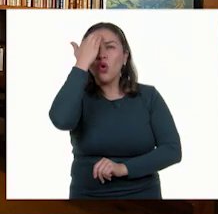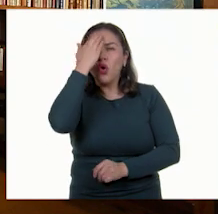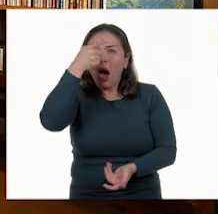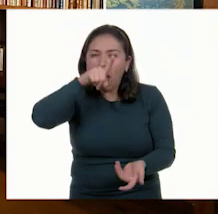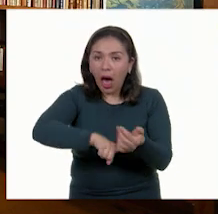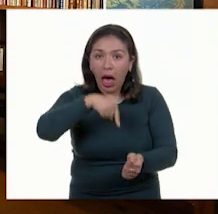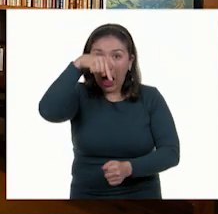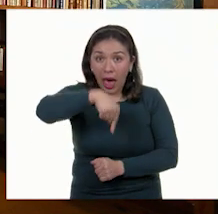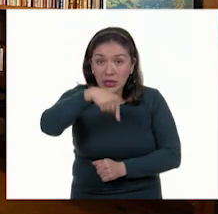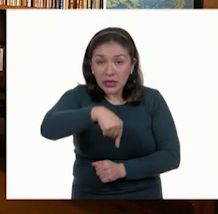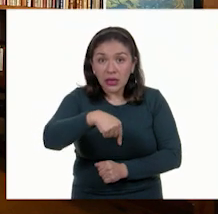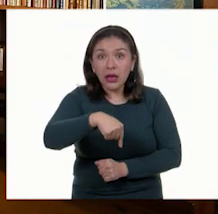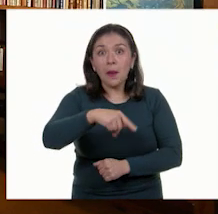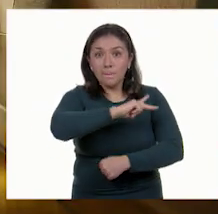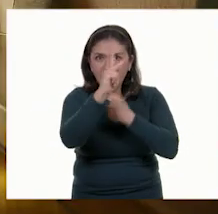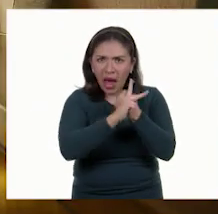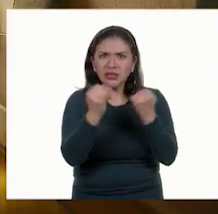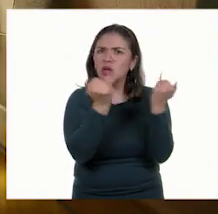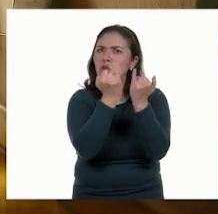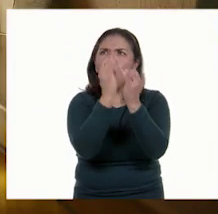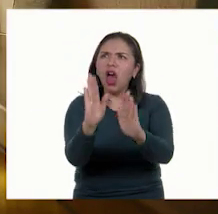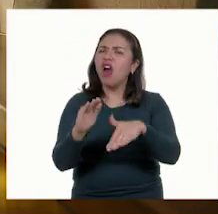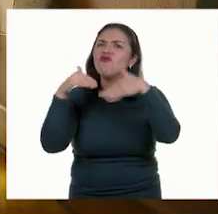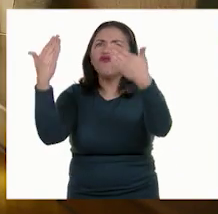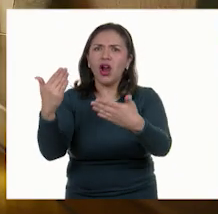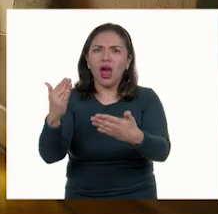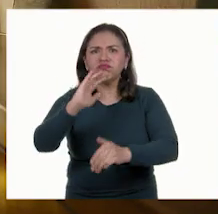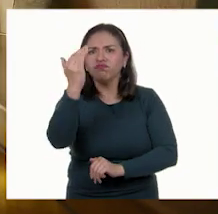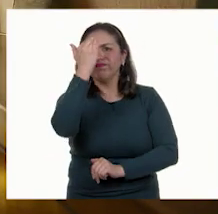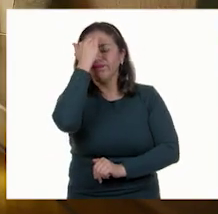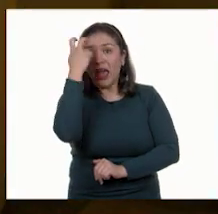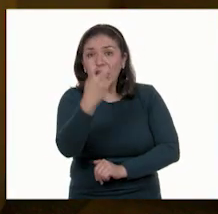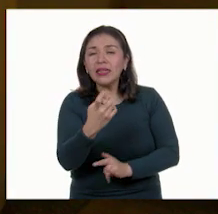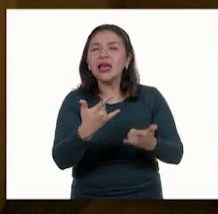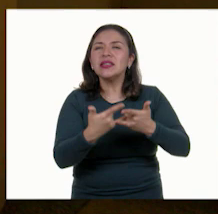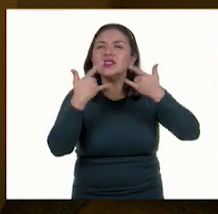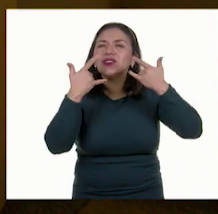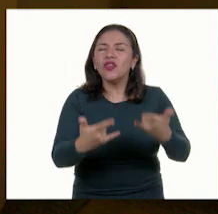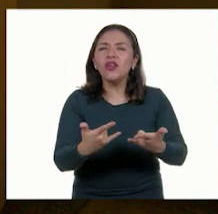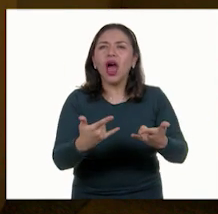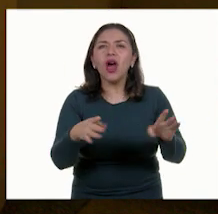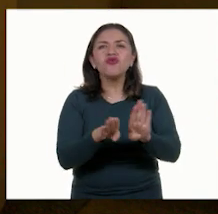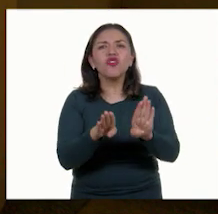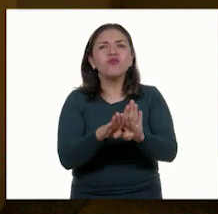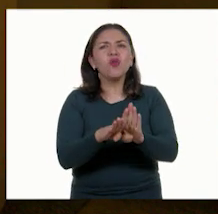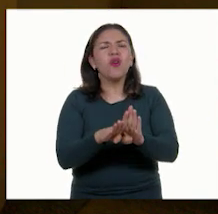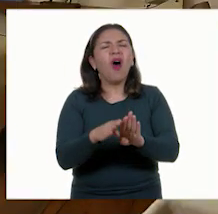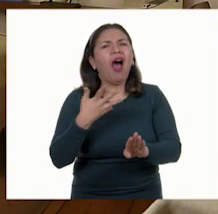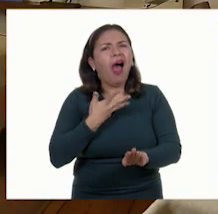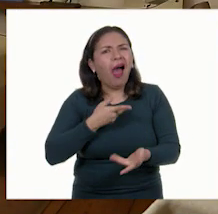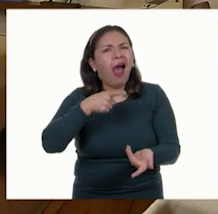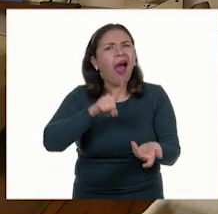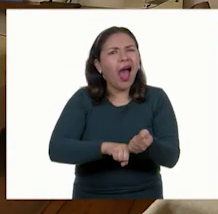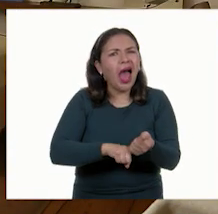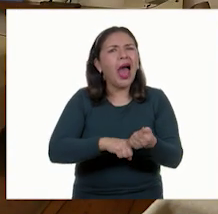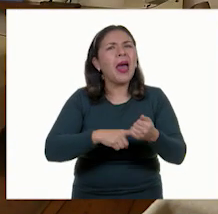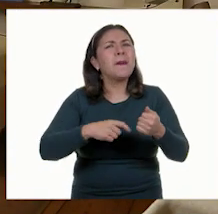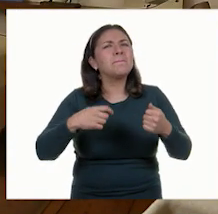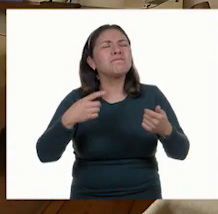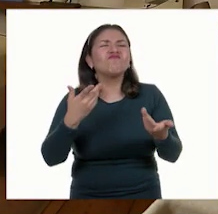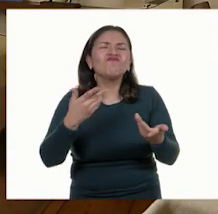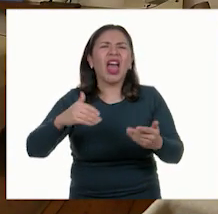y fuera de nuestro país. En una historia muy accidentada, pero al final, con un